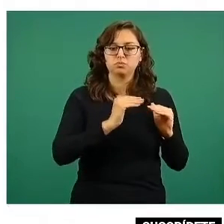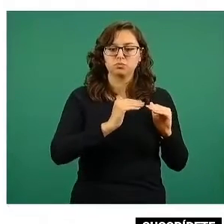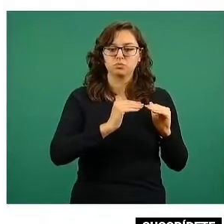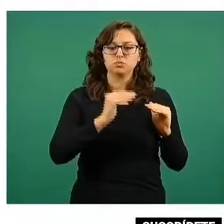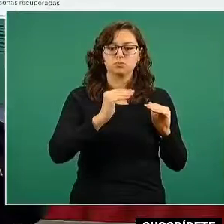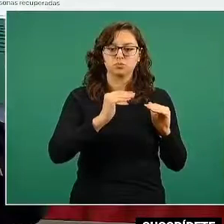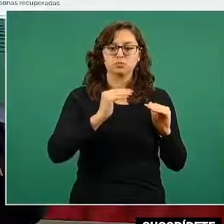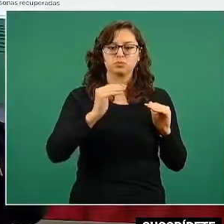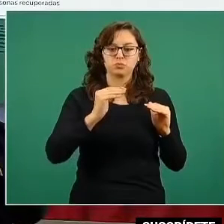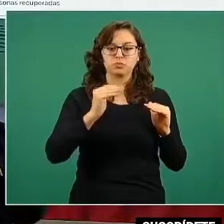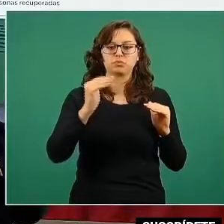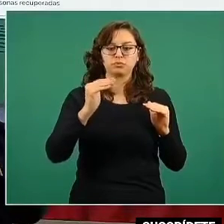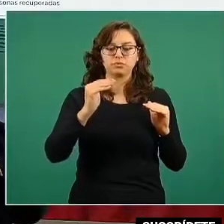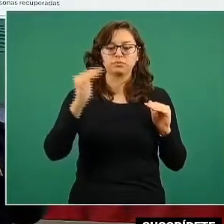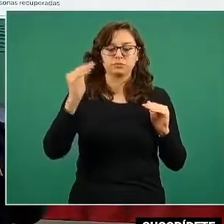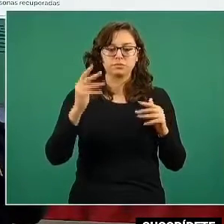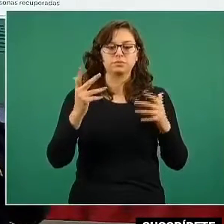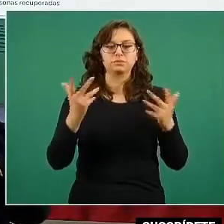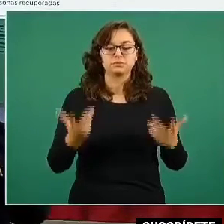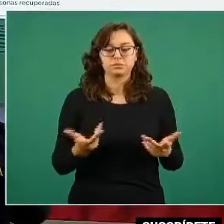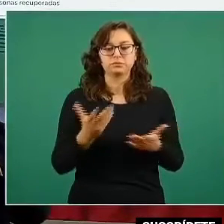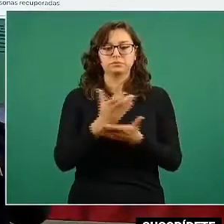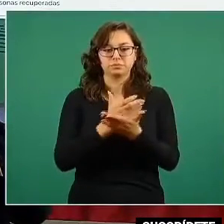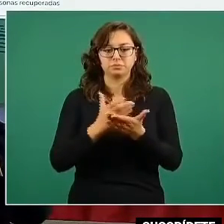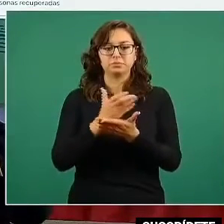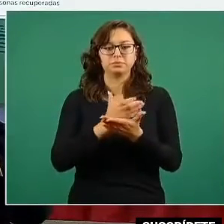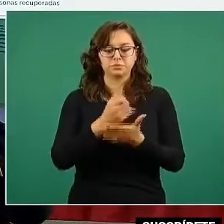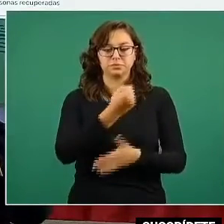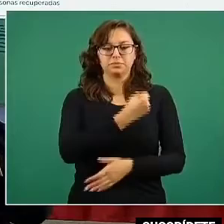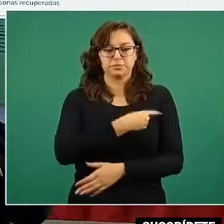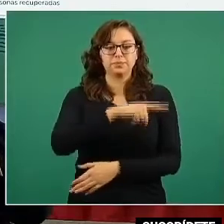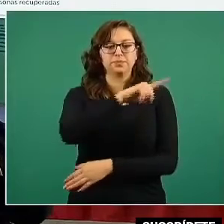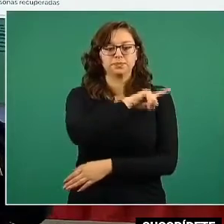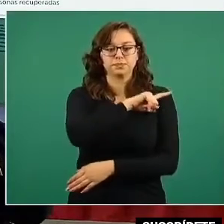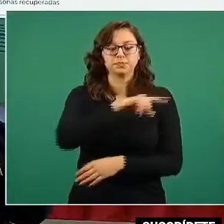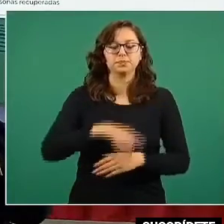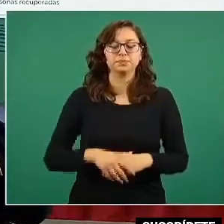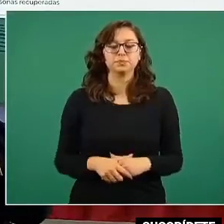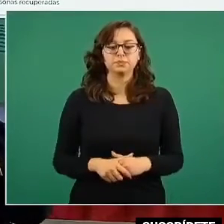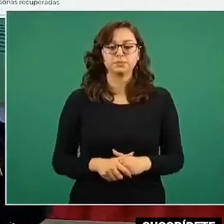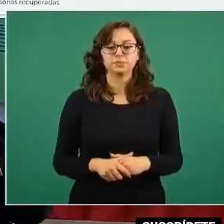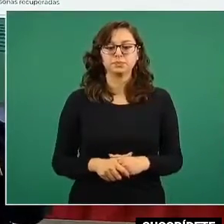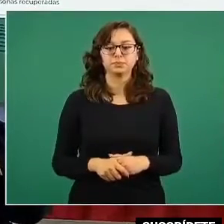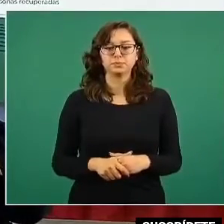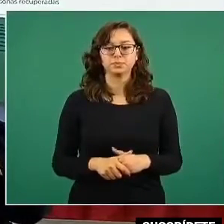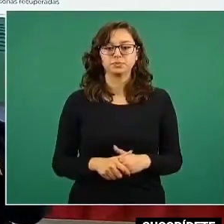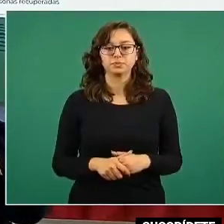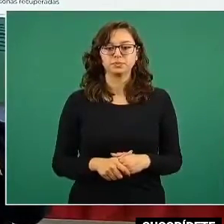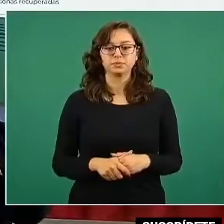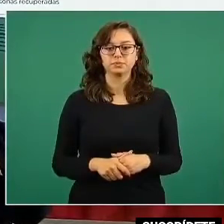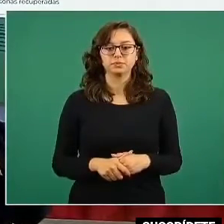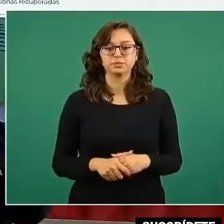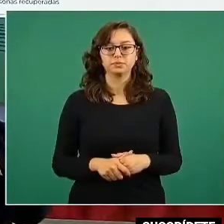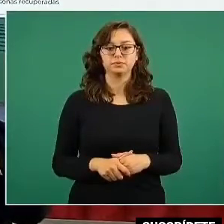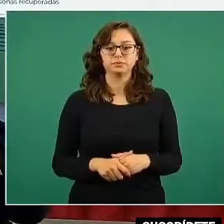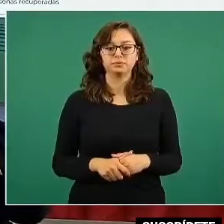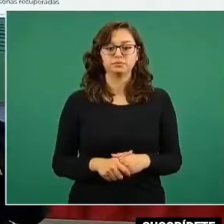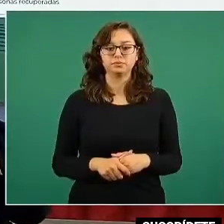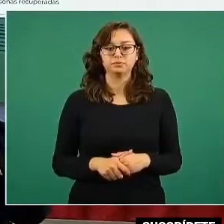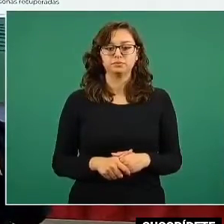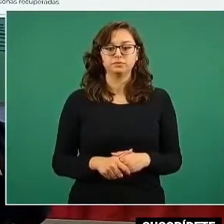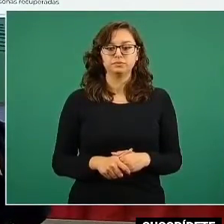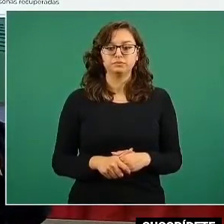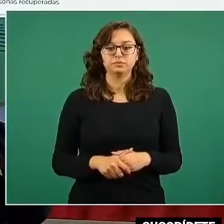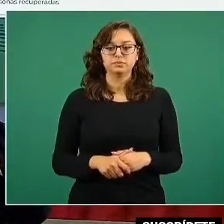la totalidad de los casos que en su momento estimamos también han enfermado. 5% continúa siendo la